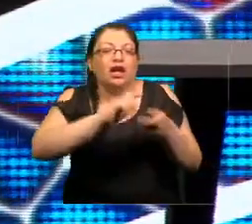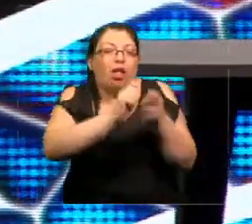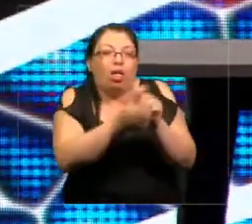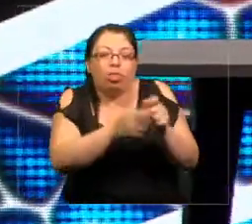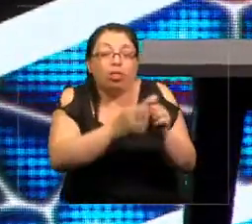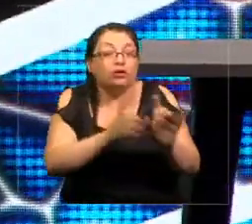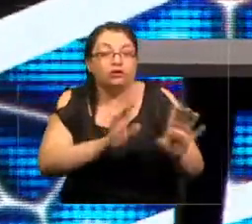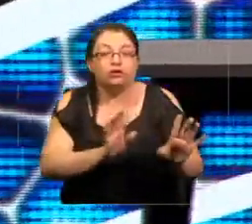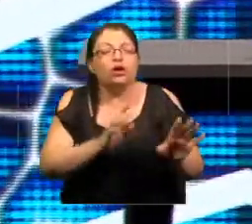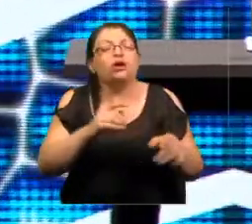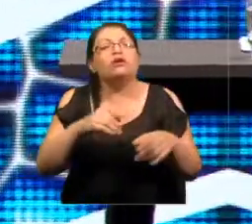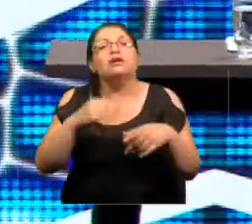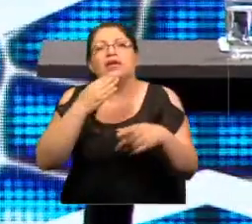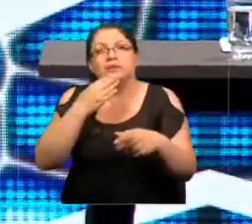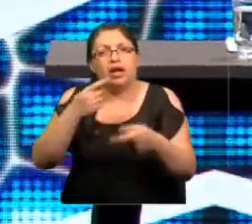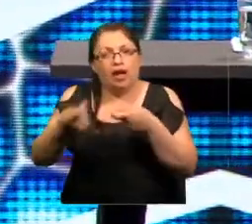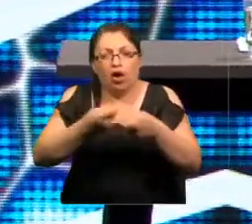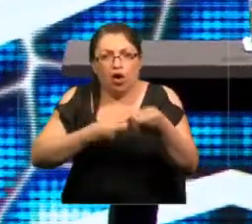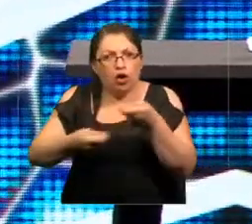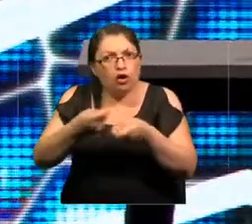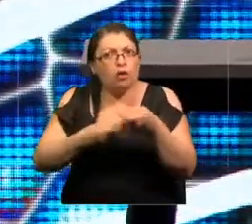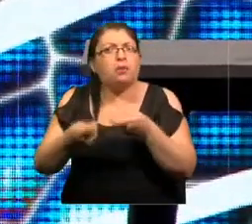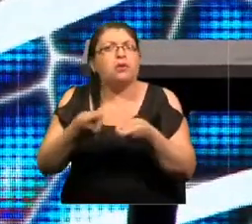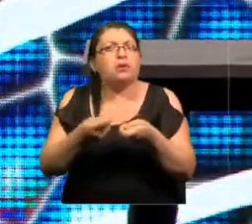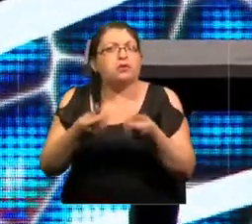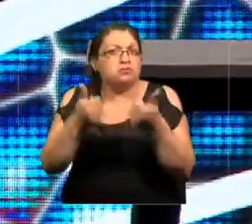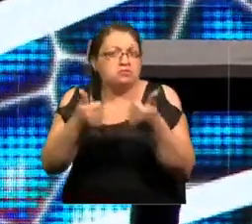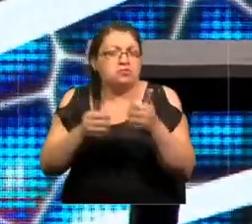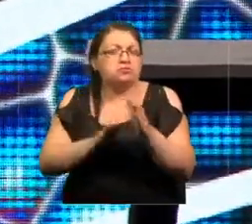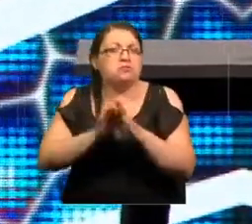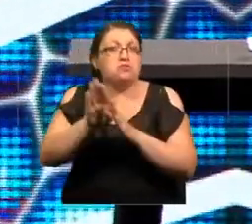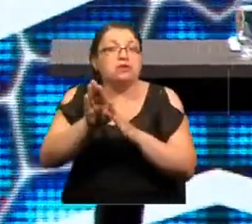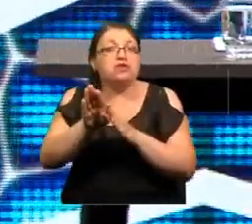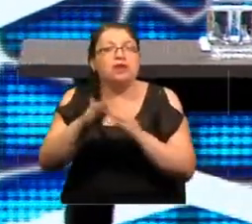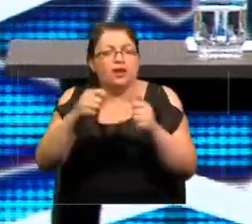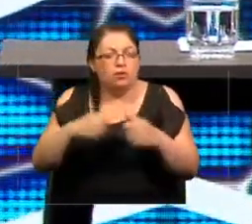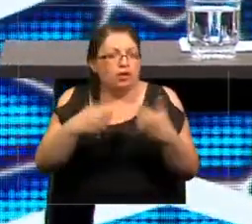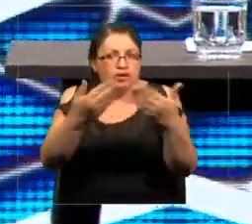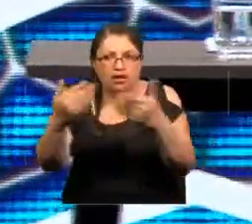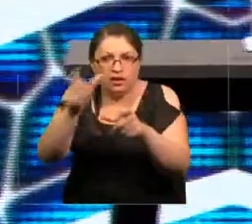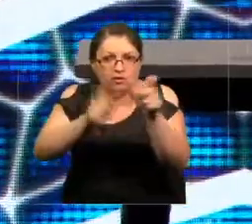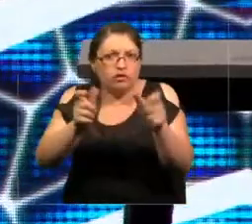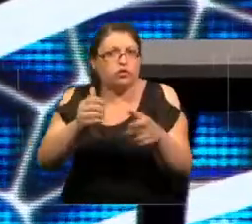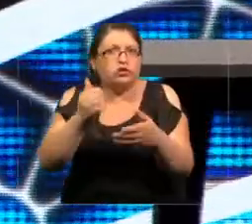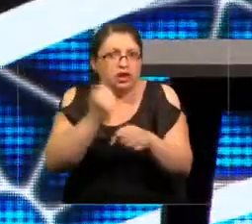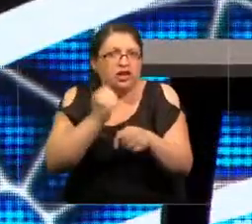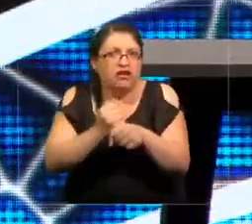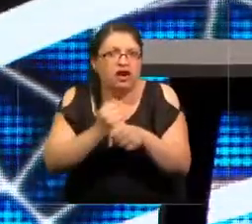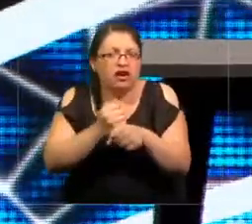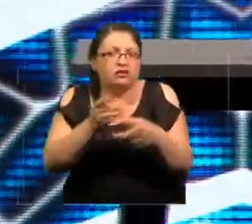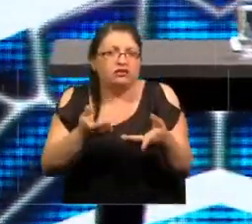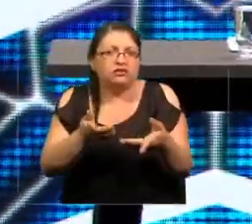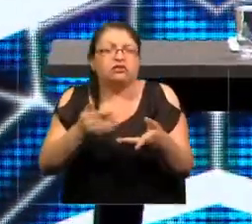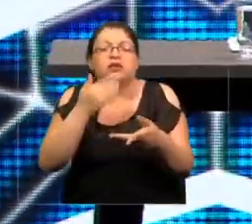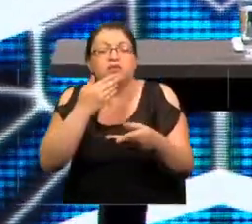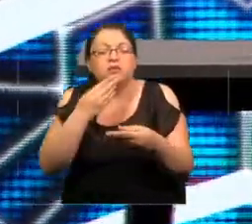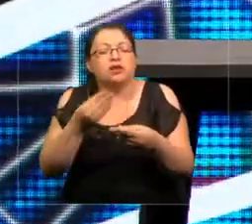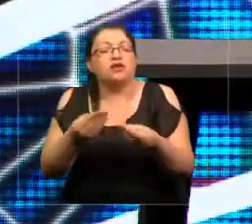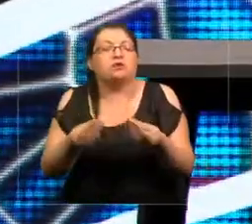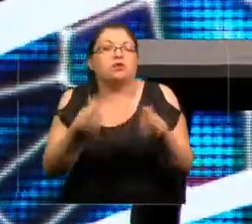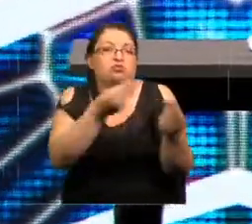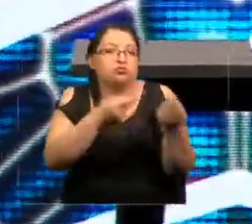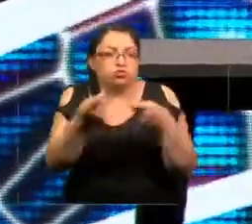que sean competitivas económicamente de modo a poder ofrecer empleos a sus habitantes y prosperidad económica